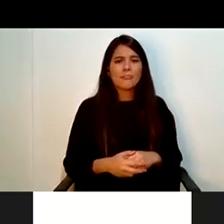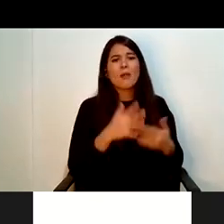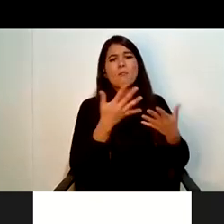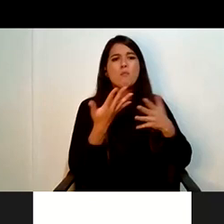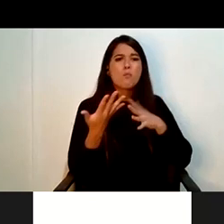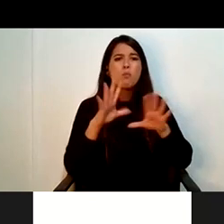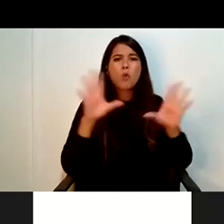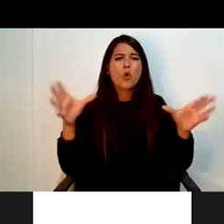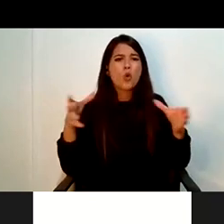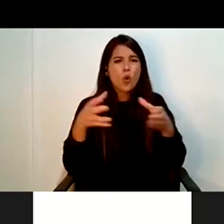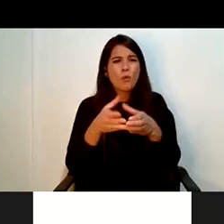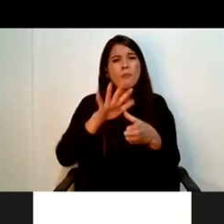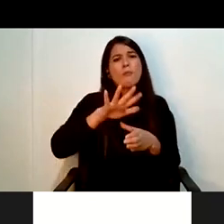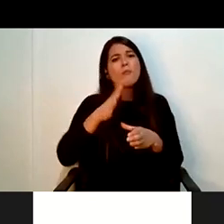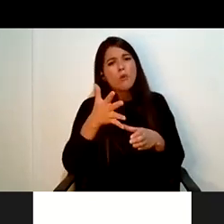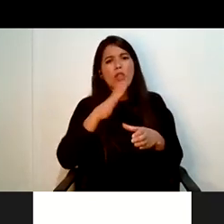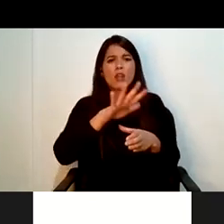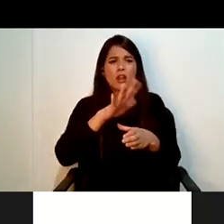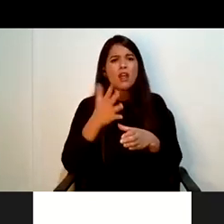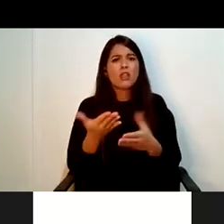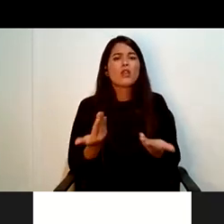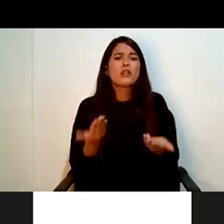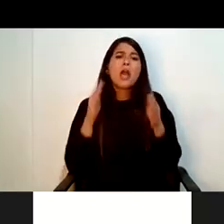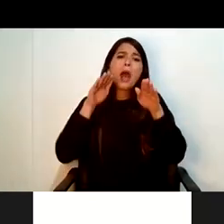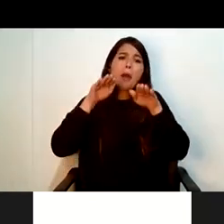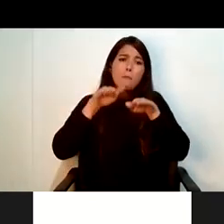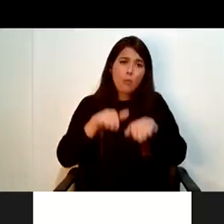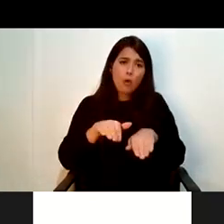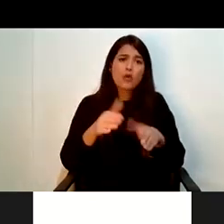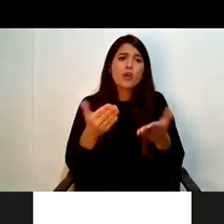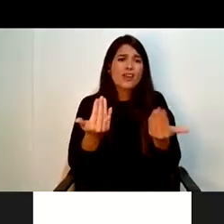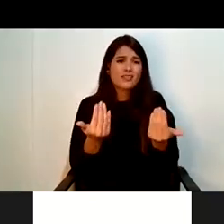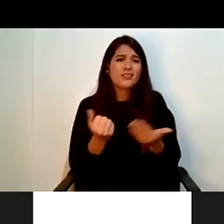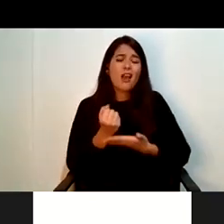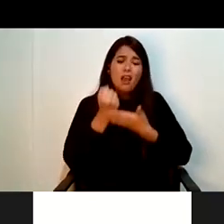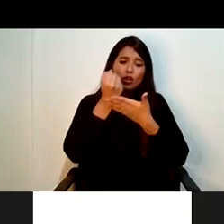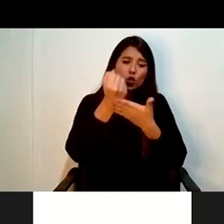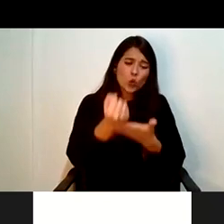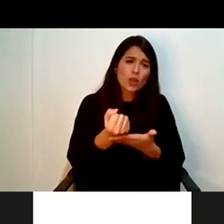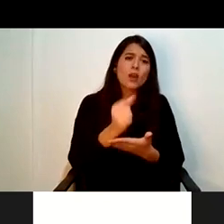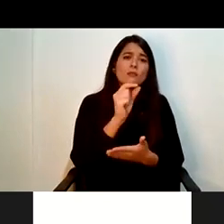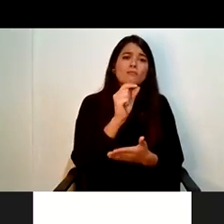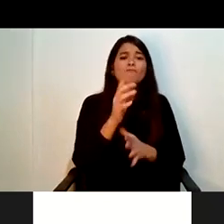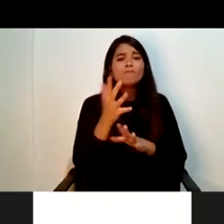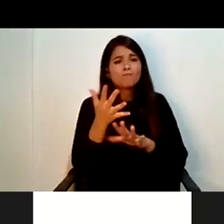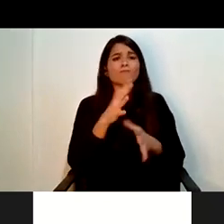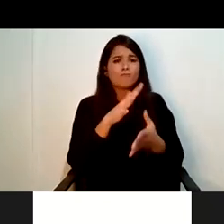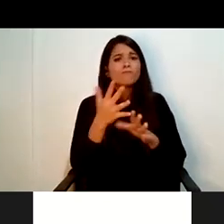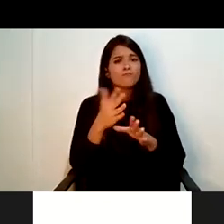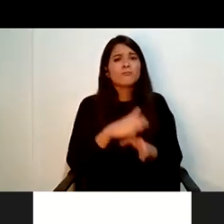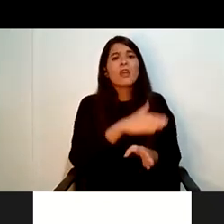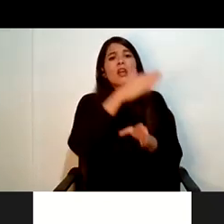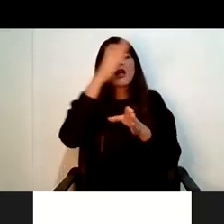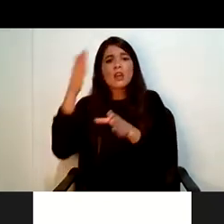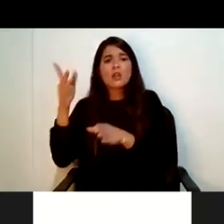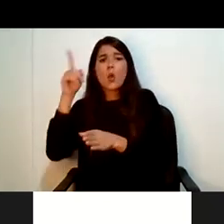son los apoyos y las ayudas que se necesitan son moderadas, vale la redundancia,